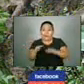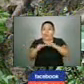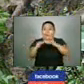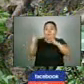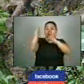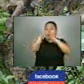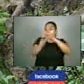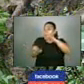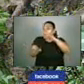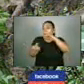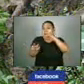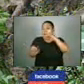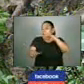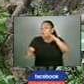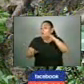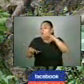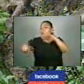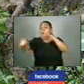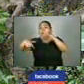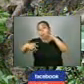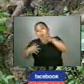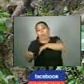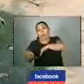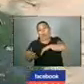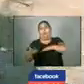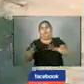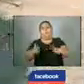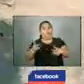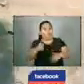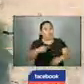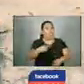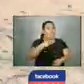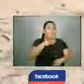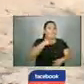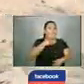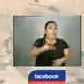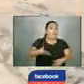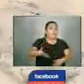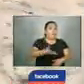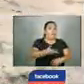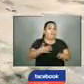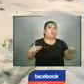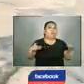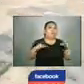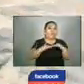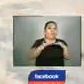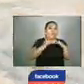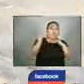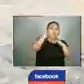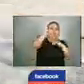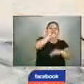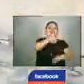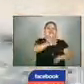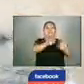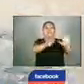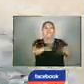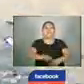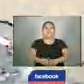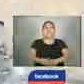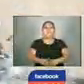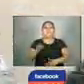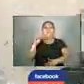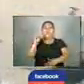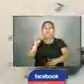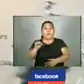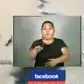de caída. Y eso sería peor porque nos afectaría a nosotros aquí como edificio 39. La